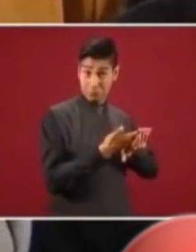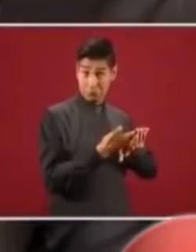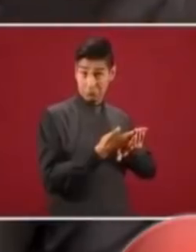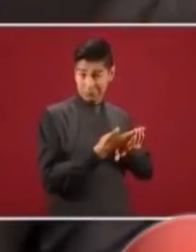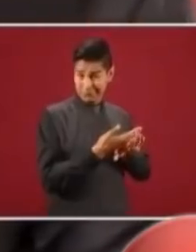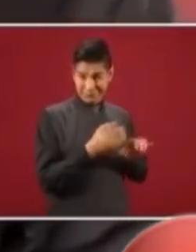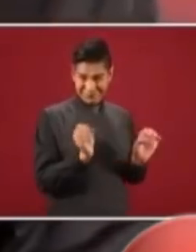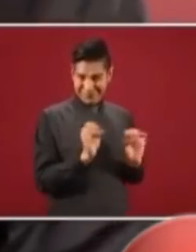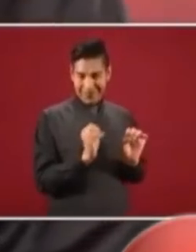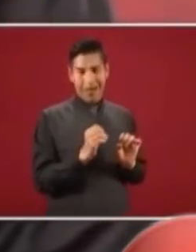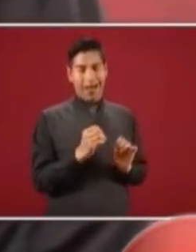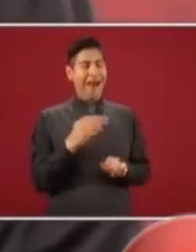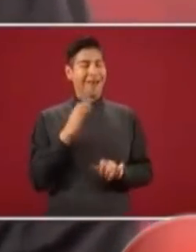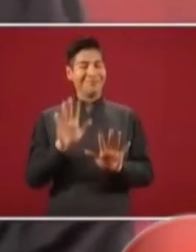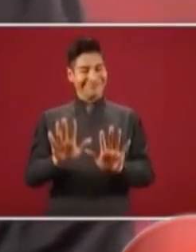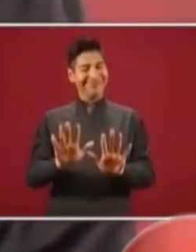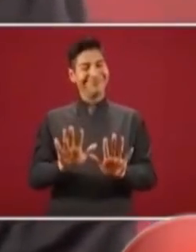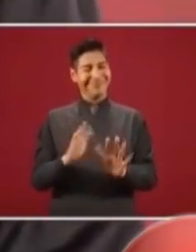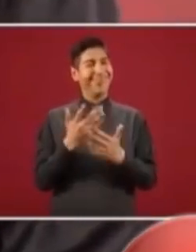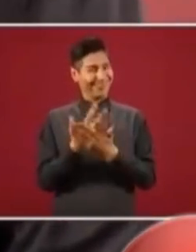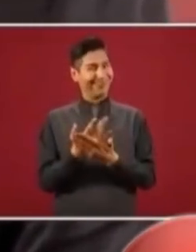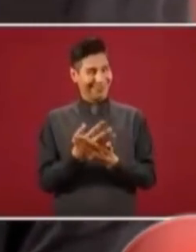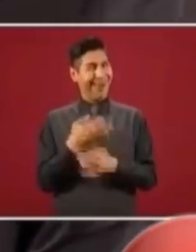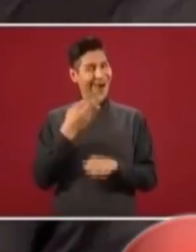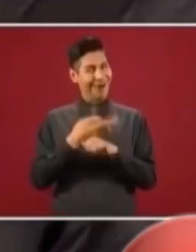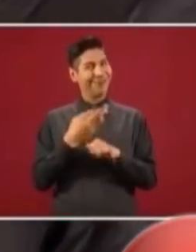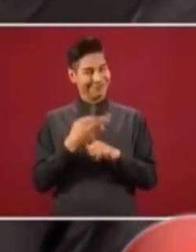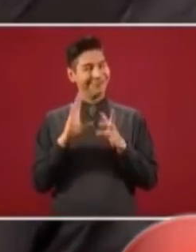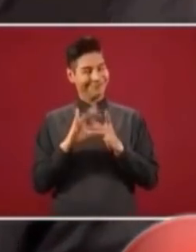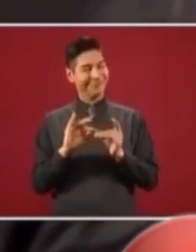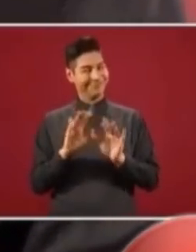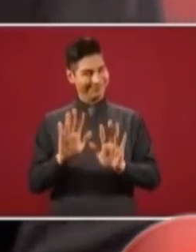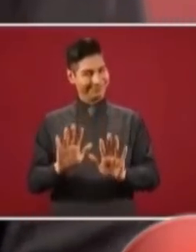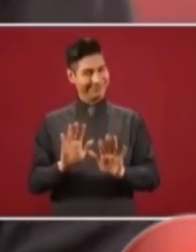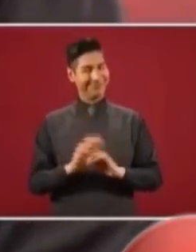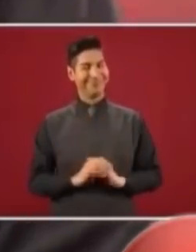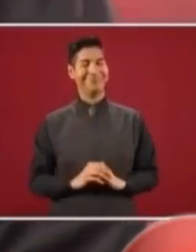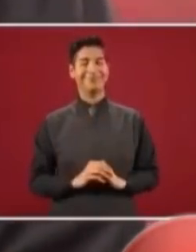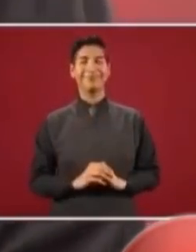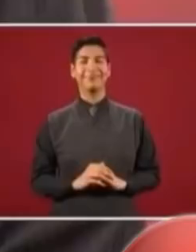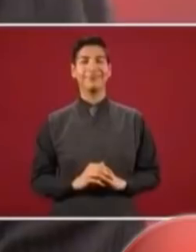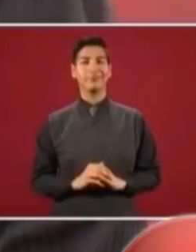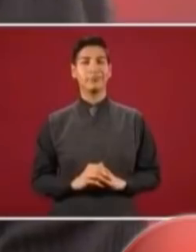Ahora hablamos mal de ellos. ¿Sí? Ahora ¿Se ha mismo, hablado sí, fuerte? Sí.